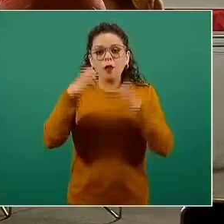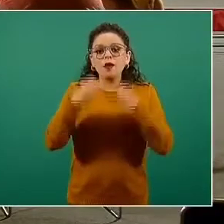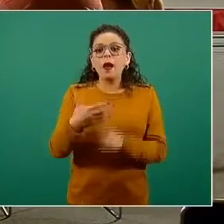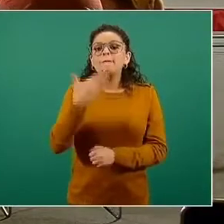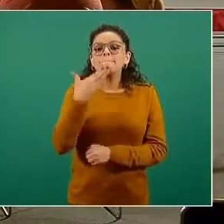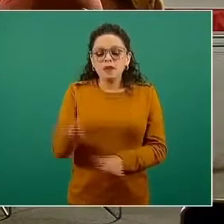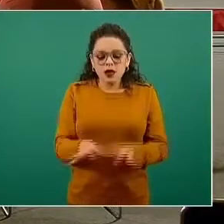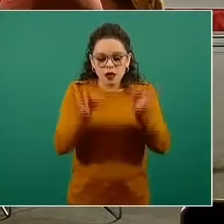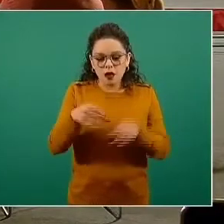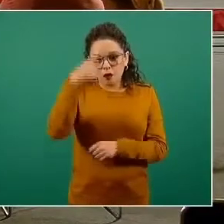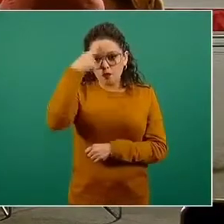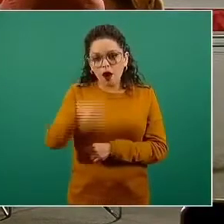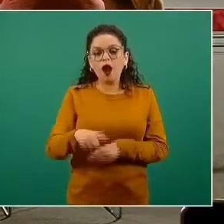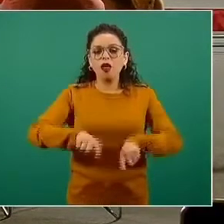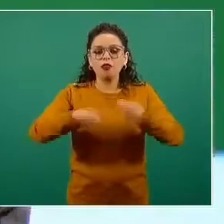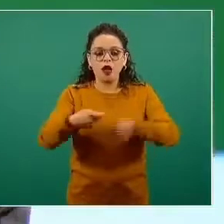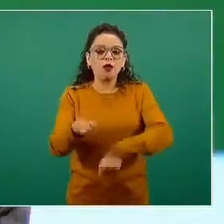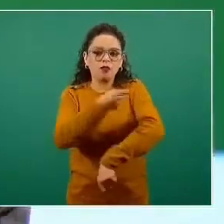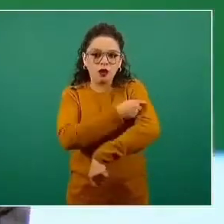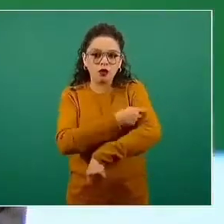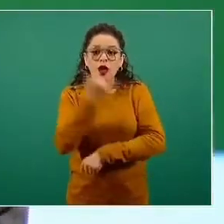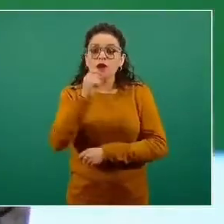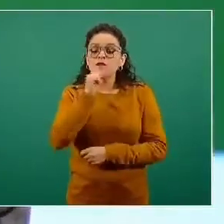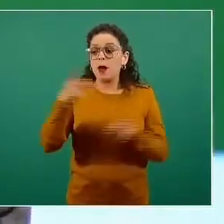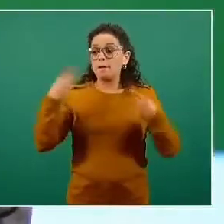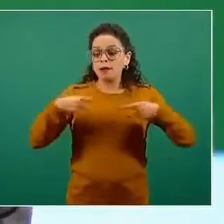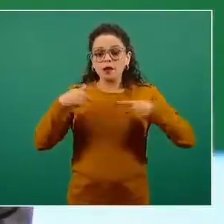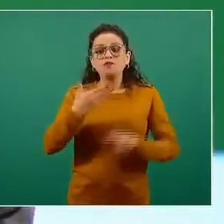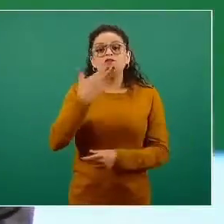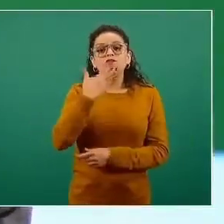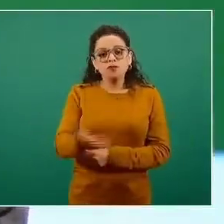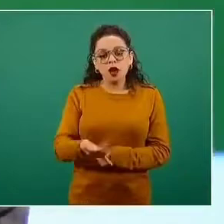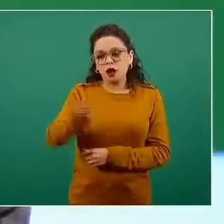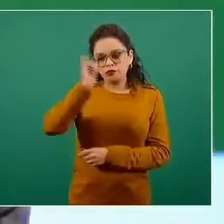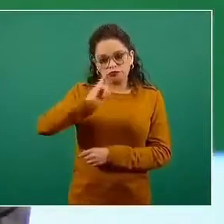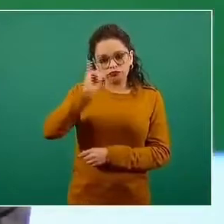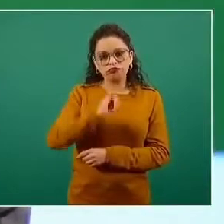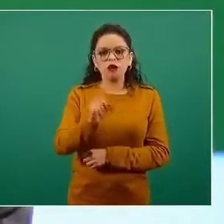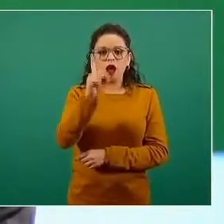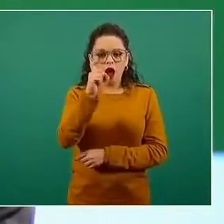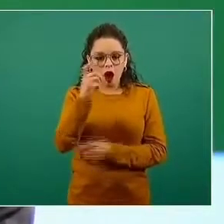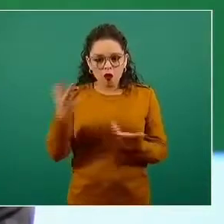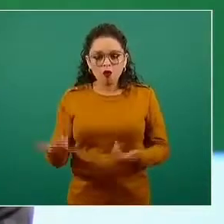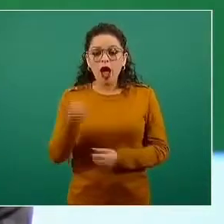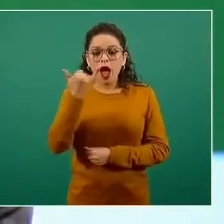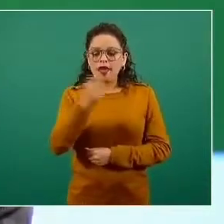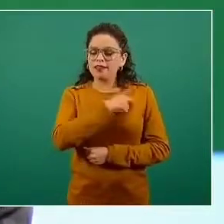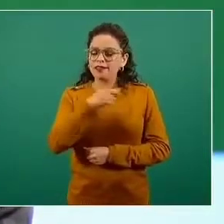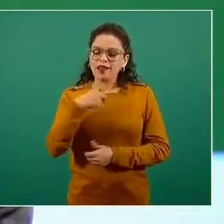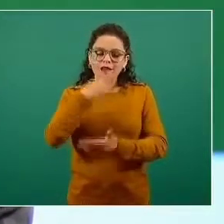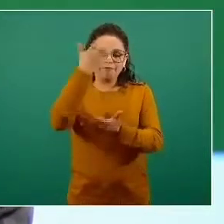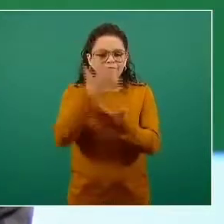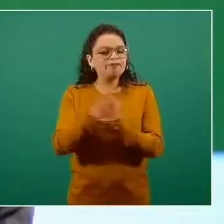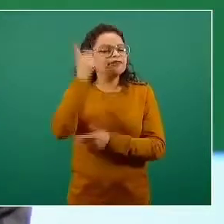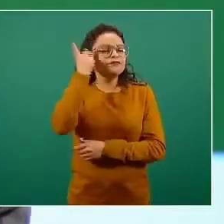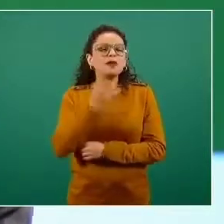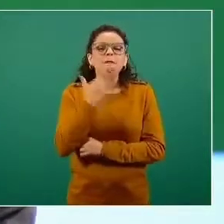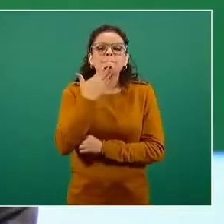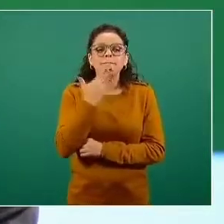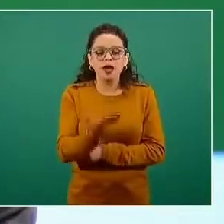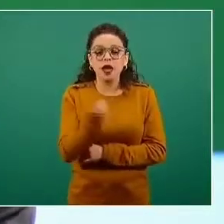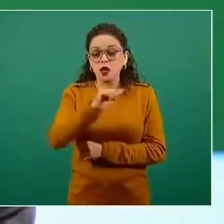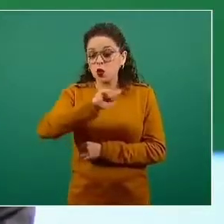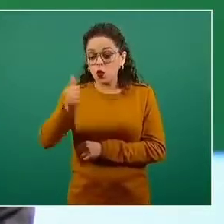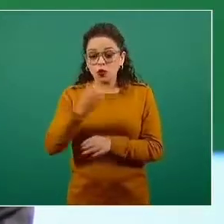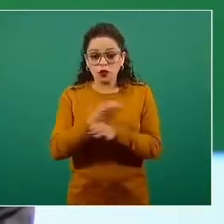condiciones. También que esté hidratada la persona, deseablemente que esté descansada la persona, y una cosa que también es imprescindible o muy